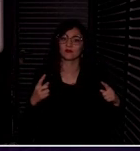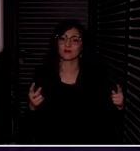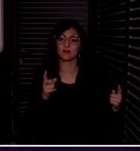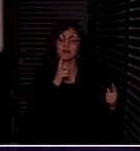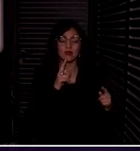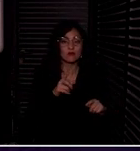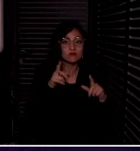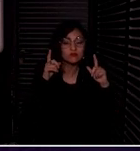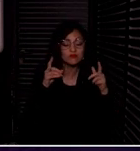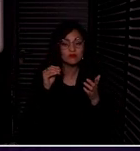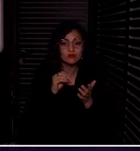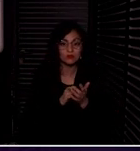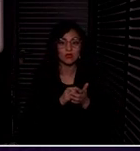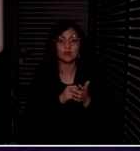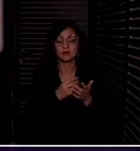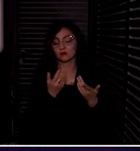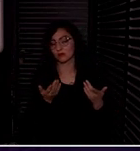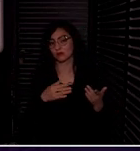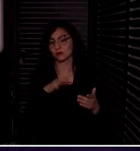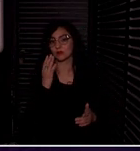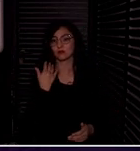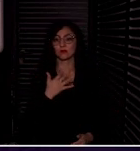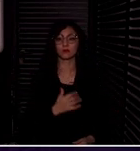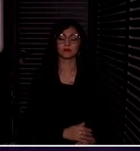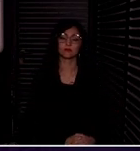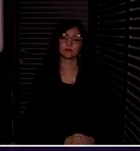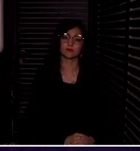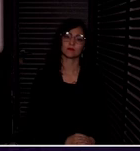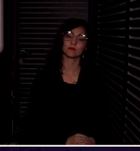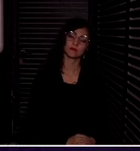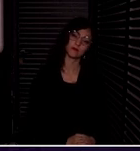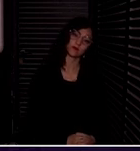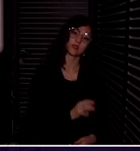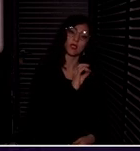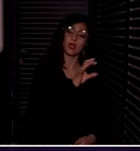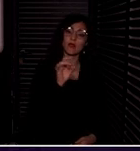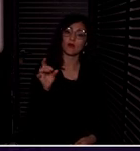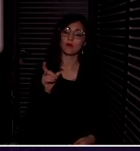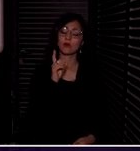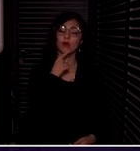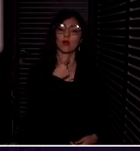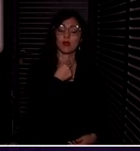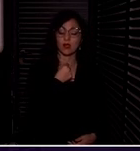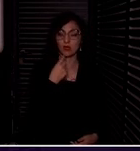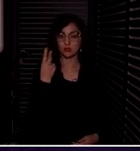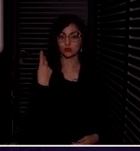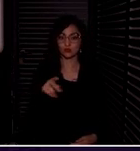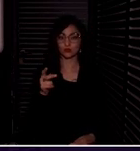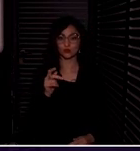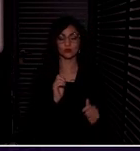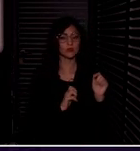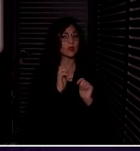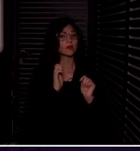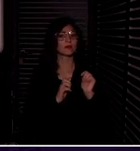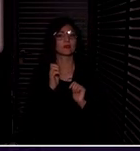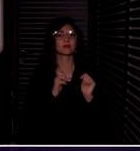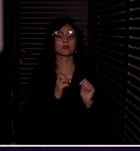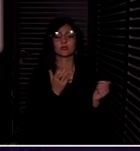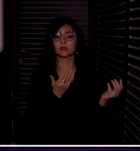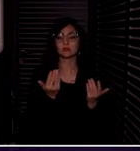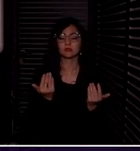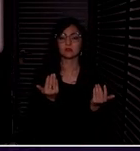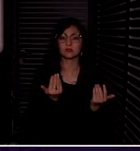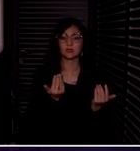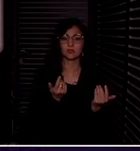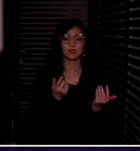impacto y alcance a los públicos. Si cada operador quiere tener su OTT, cada operador piensa en términos aislados,